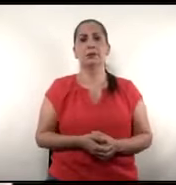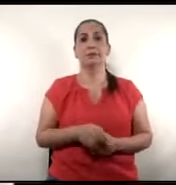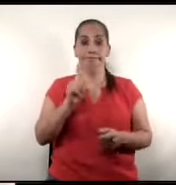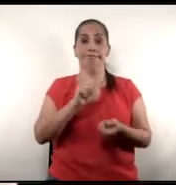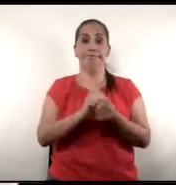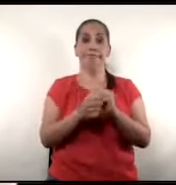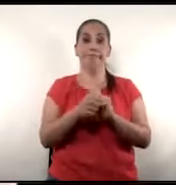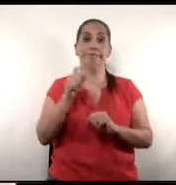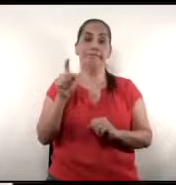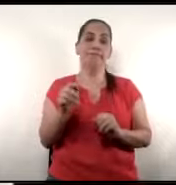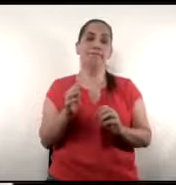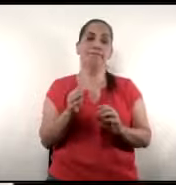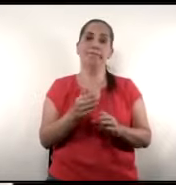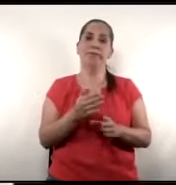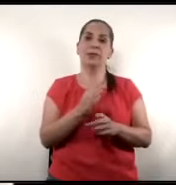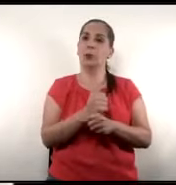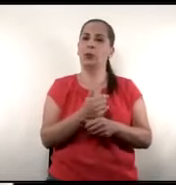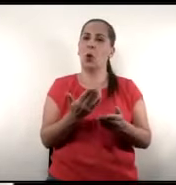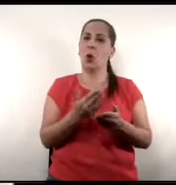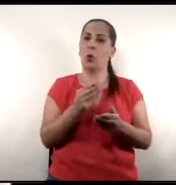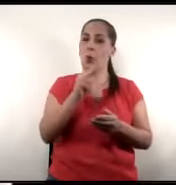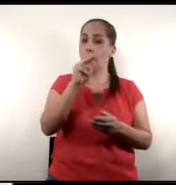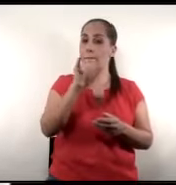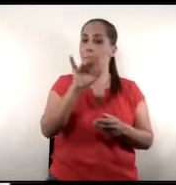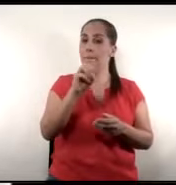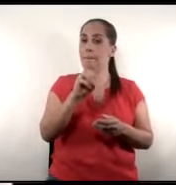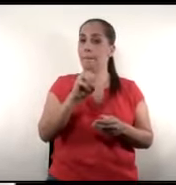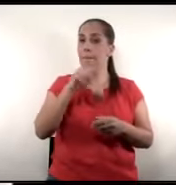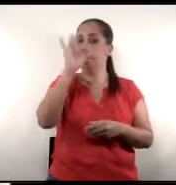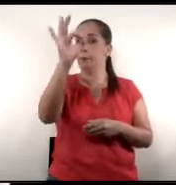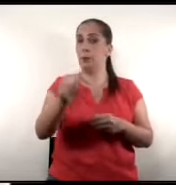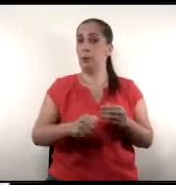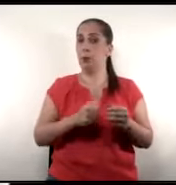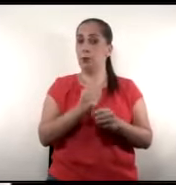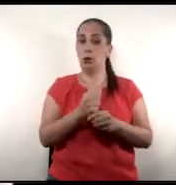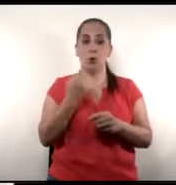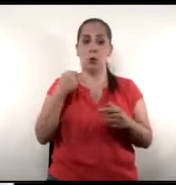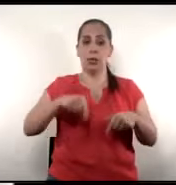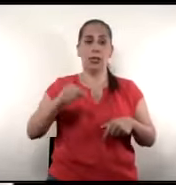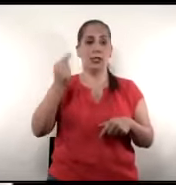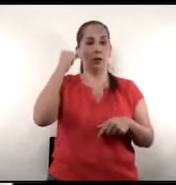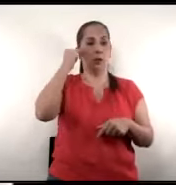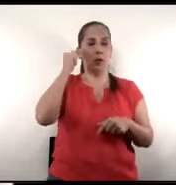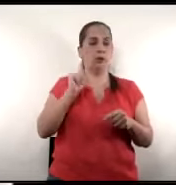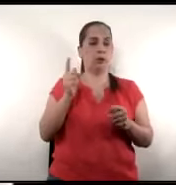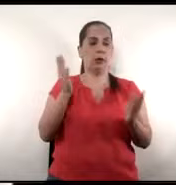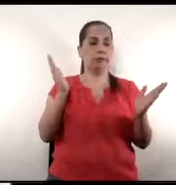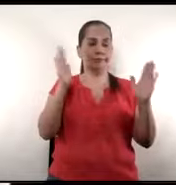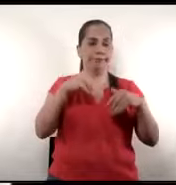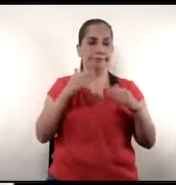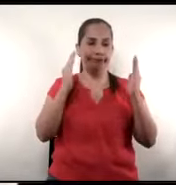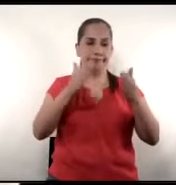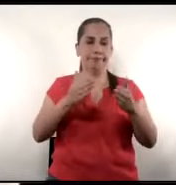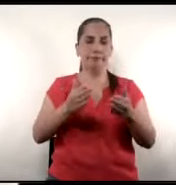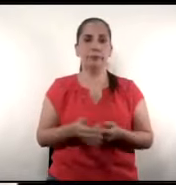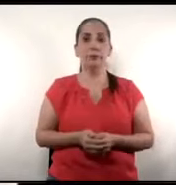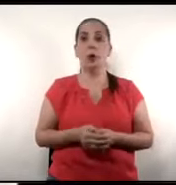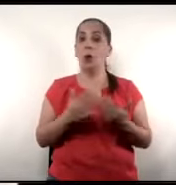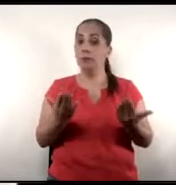que hacerlo a partir de mayo del próximo año, porque lo que es este gobierno no hay la menor intención. Uh-huh. Bueno, vamos a buscar el